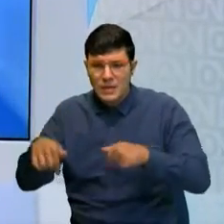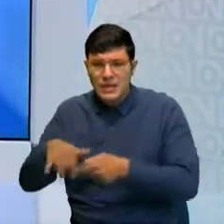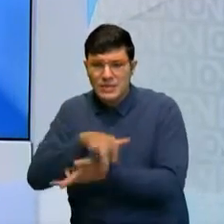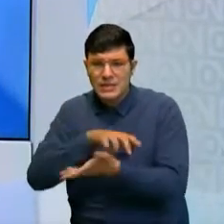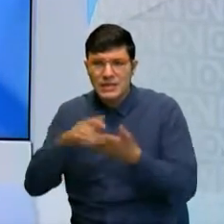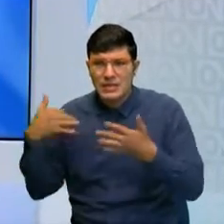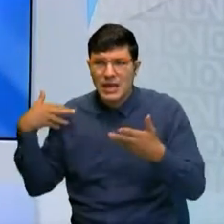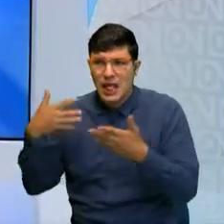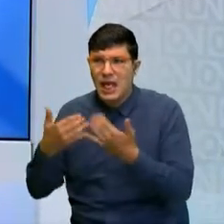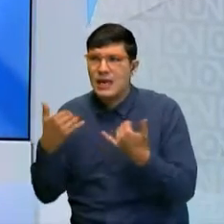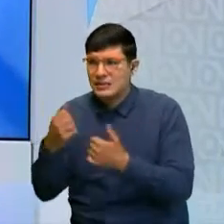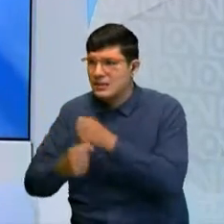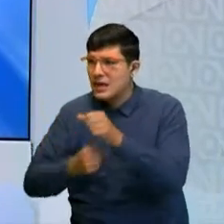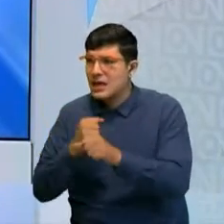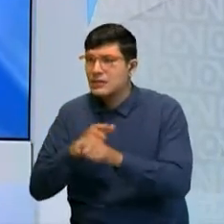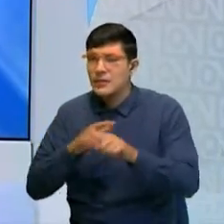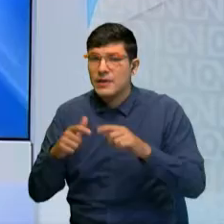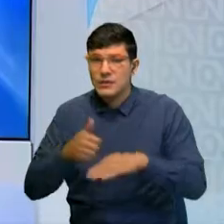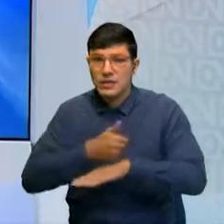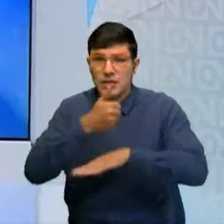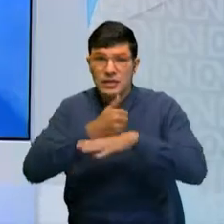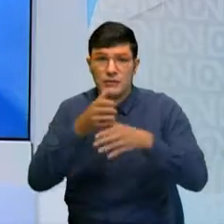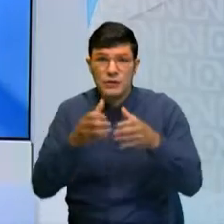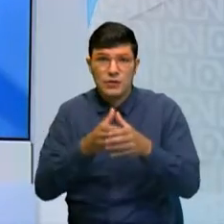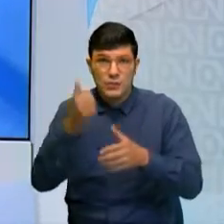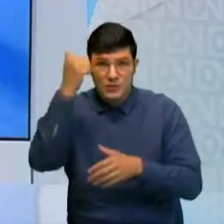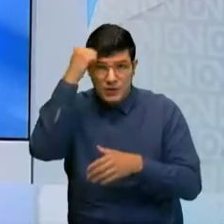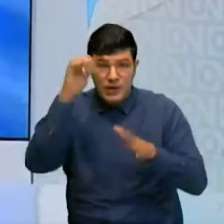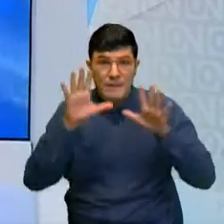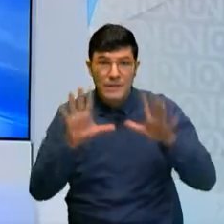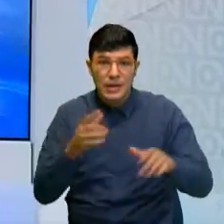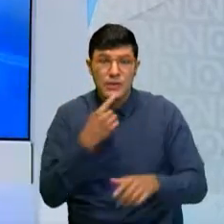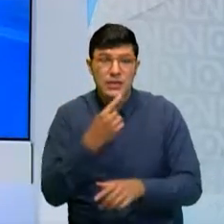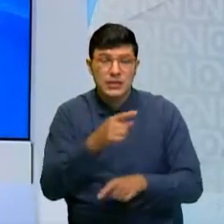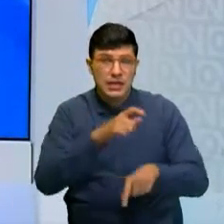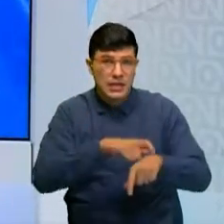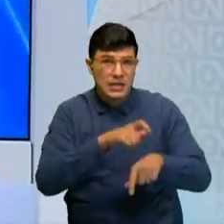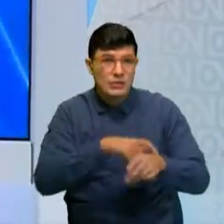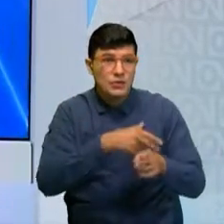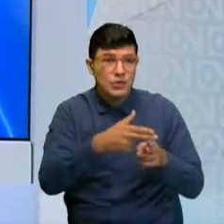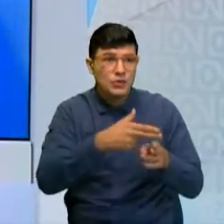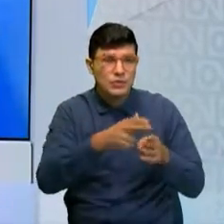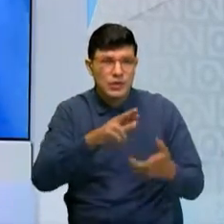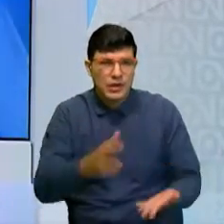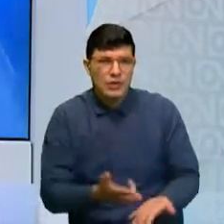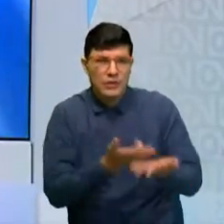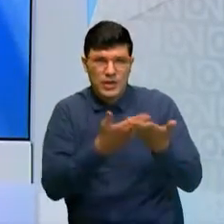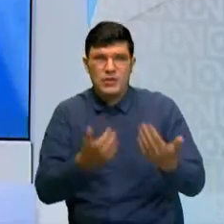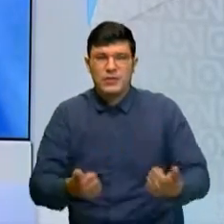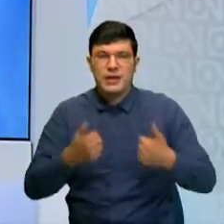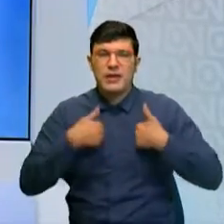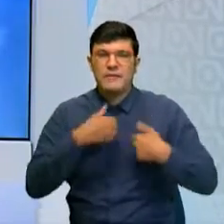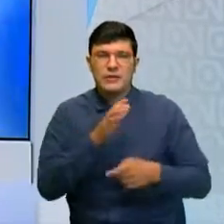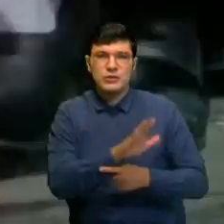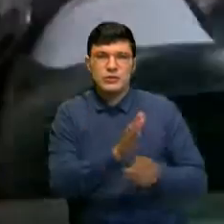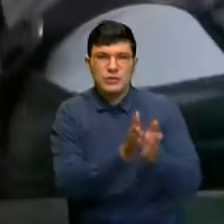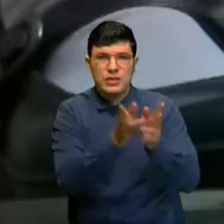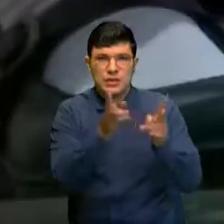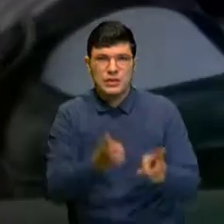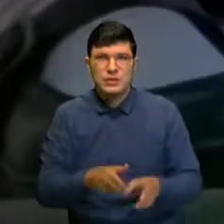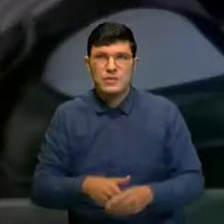corrido del año directivos del sindicato de educadores de santander indicaron que el tiempo será recuperado en beneficio de los estudiantes